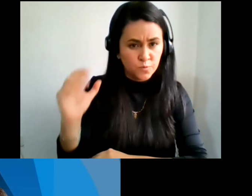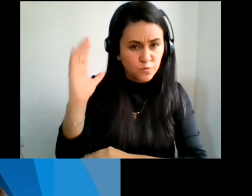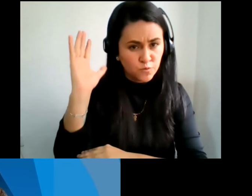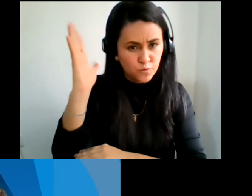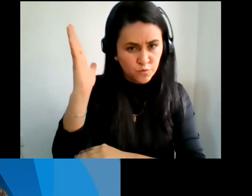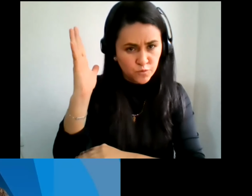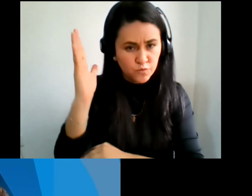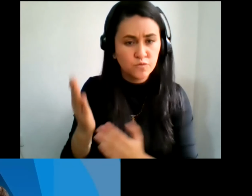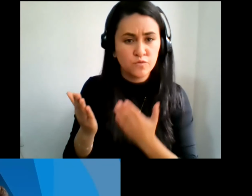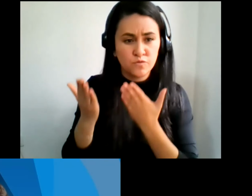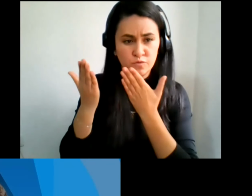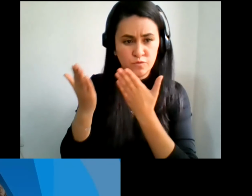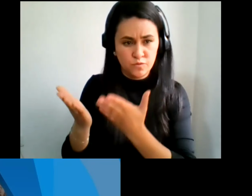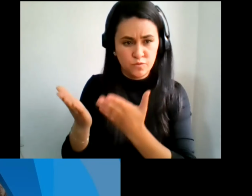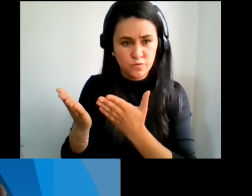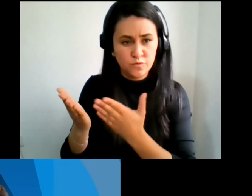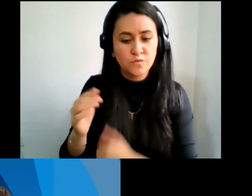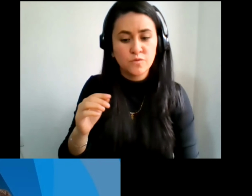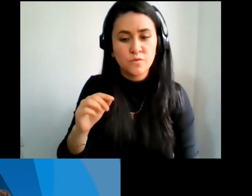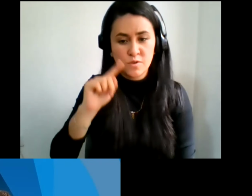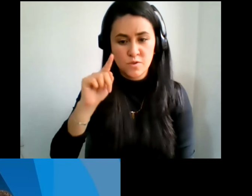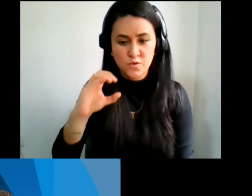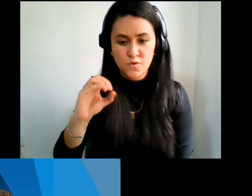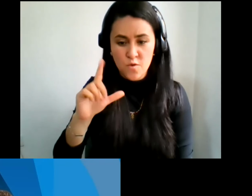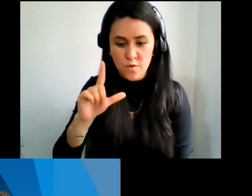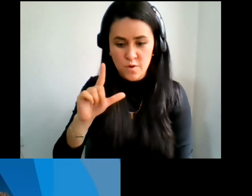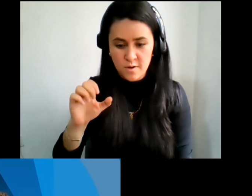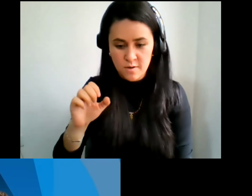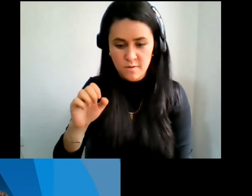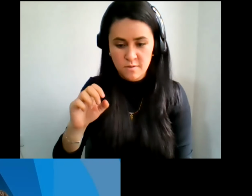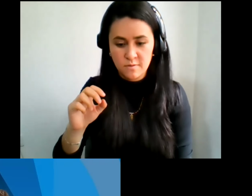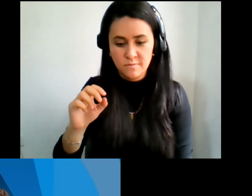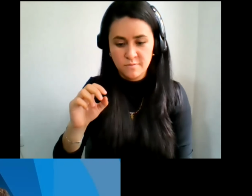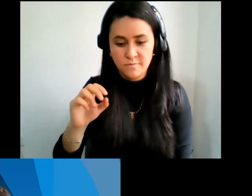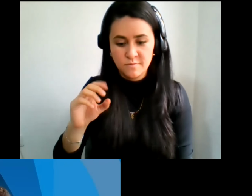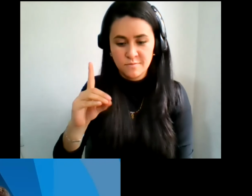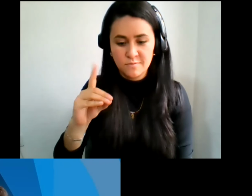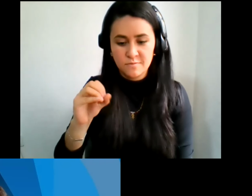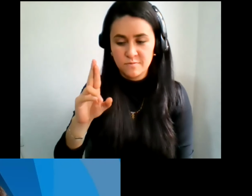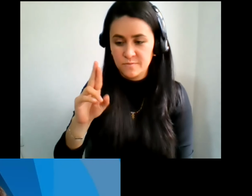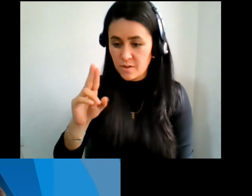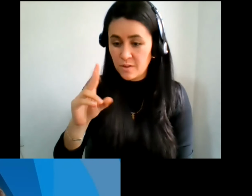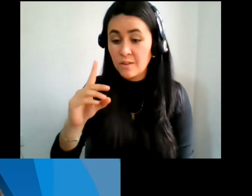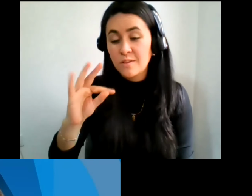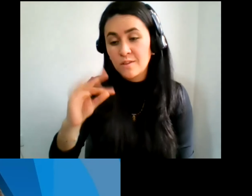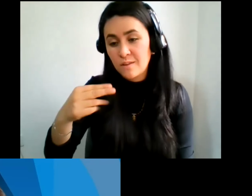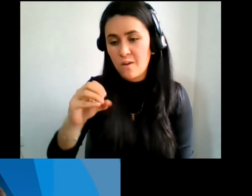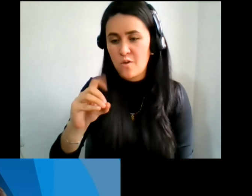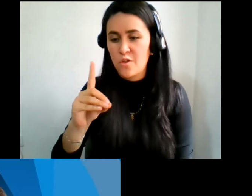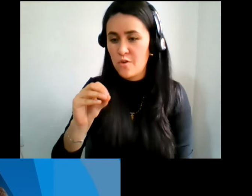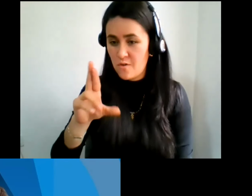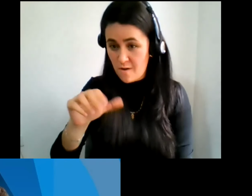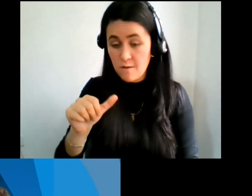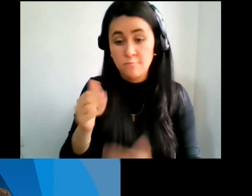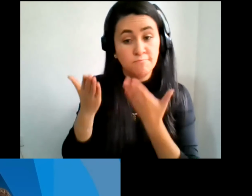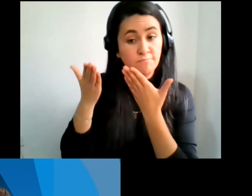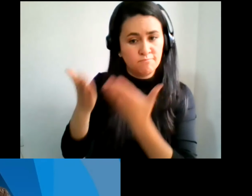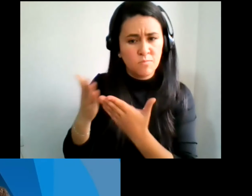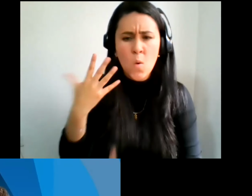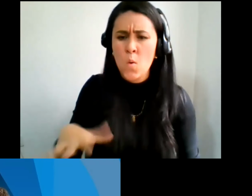que es Theodore Swift-Culler. Ella estará presentando con respecto a iniciativas y experiencias a